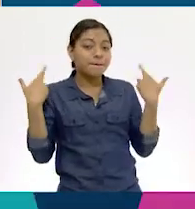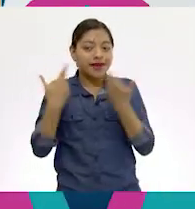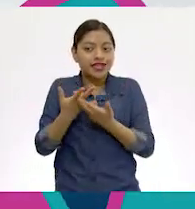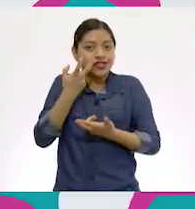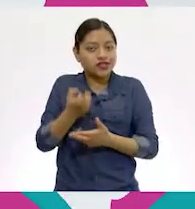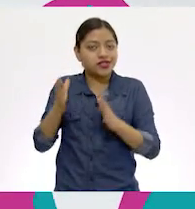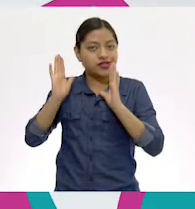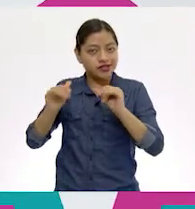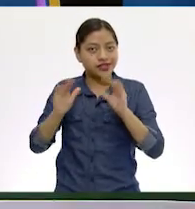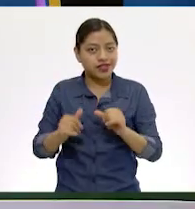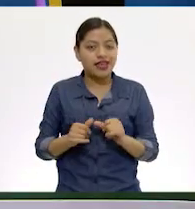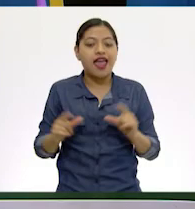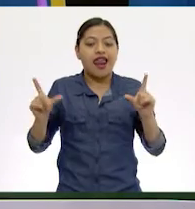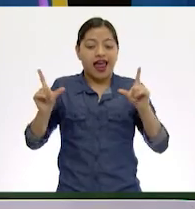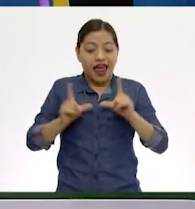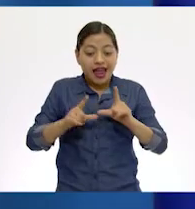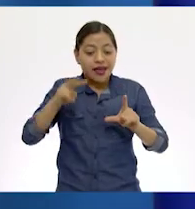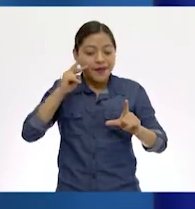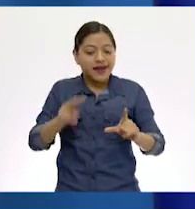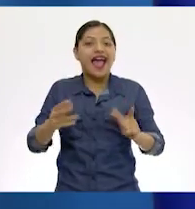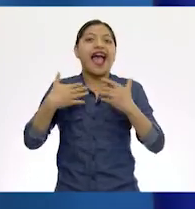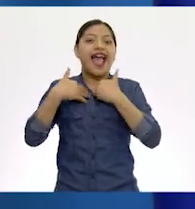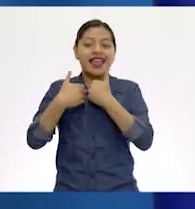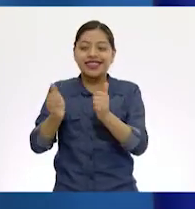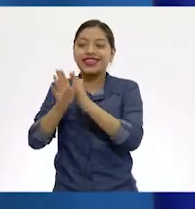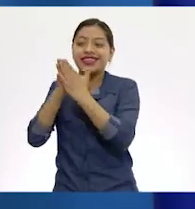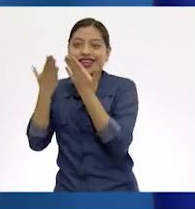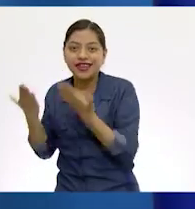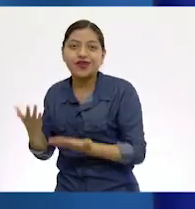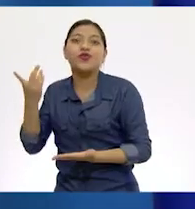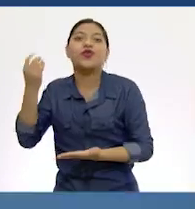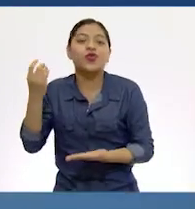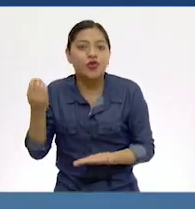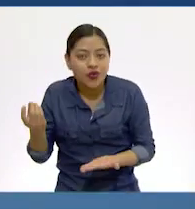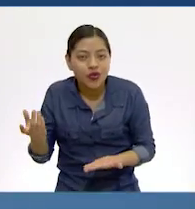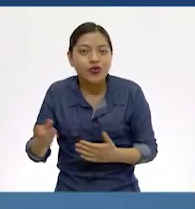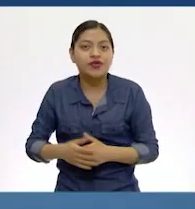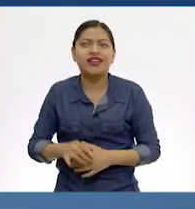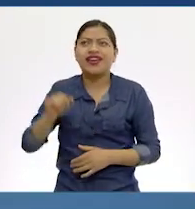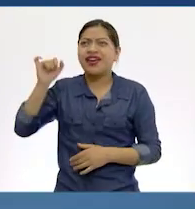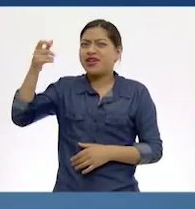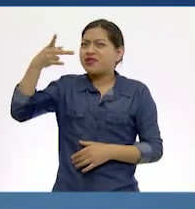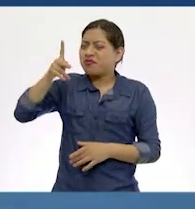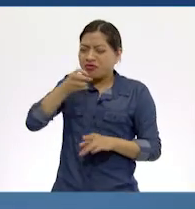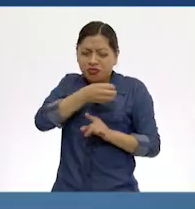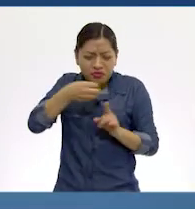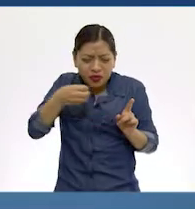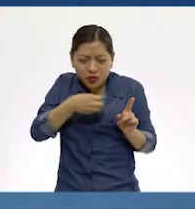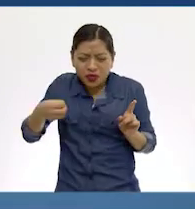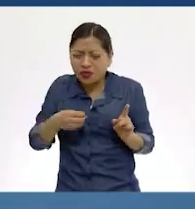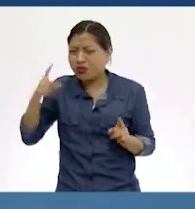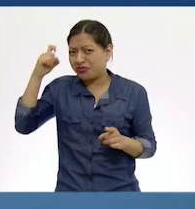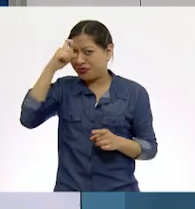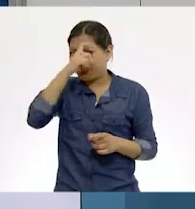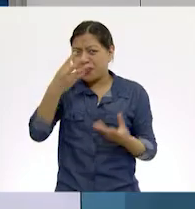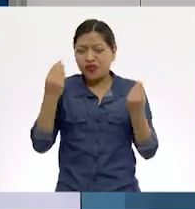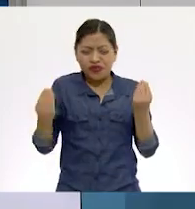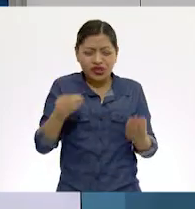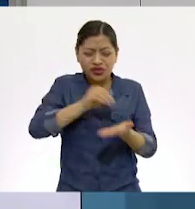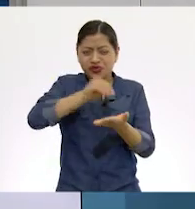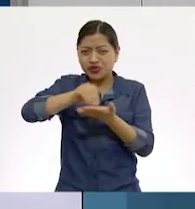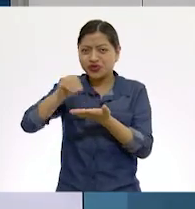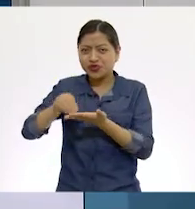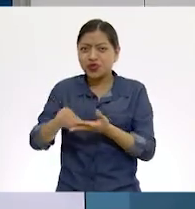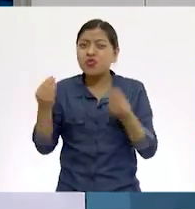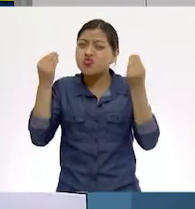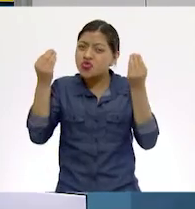de identificar de dónde obtuvimos la información, que quede claro. ¡Uy, pero son muchos datos que hay que ordenar! Así es,